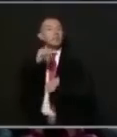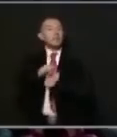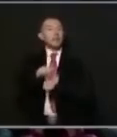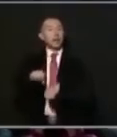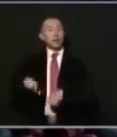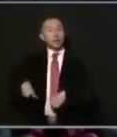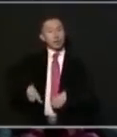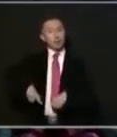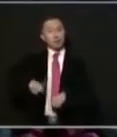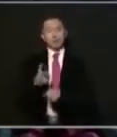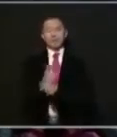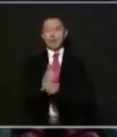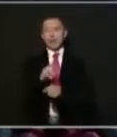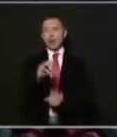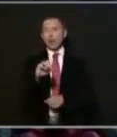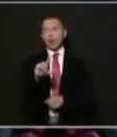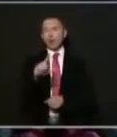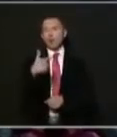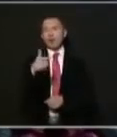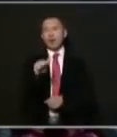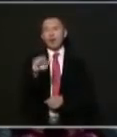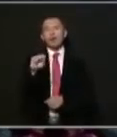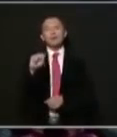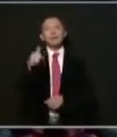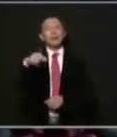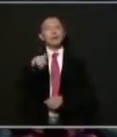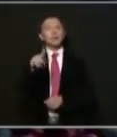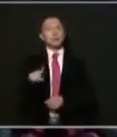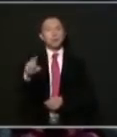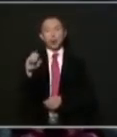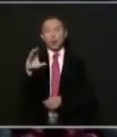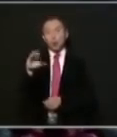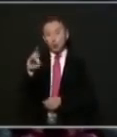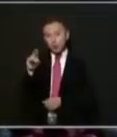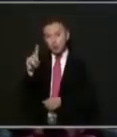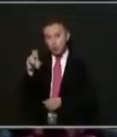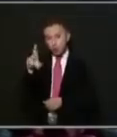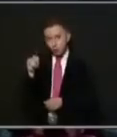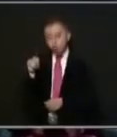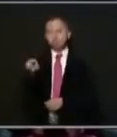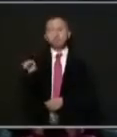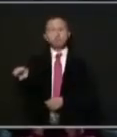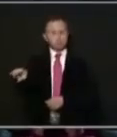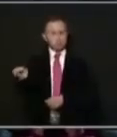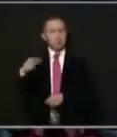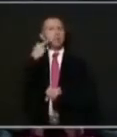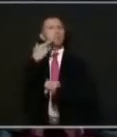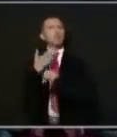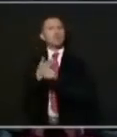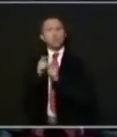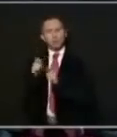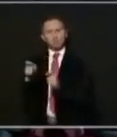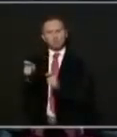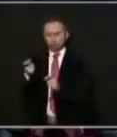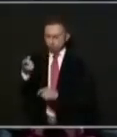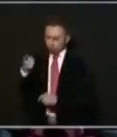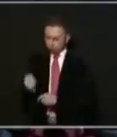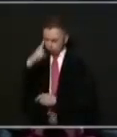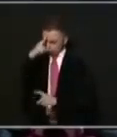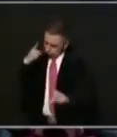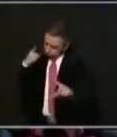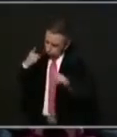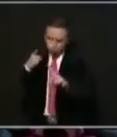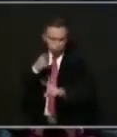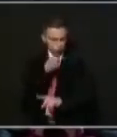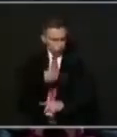Olga Sánchez Cordero, tiene a su cargo hacer realidad esta determinación que